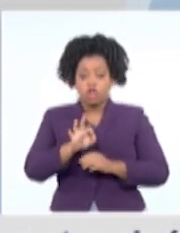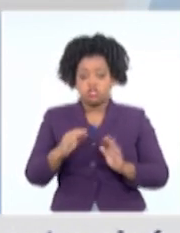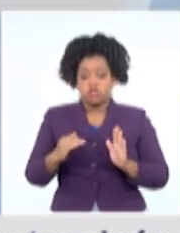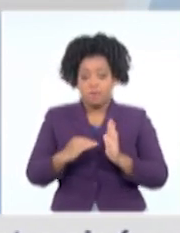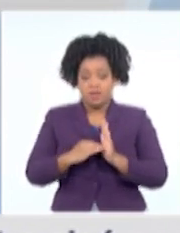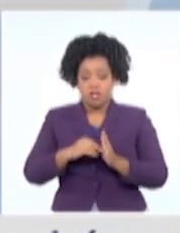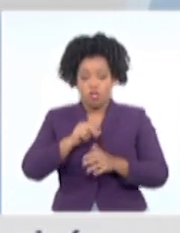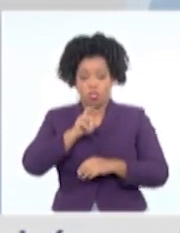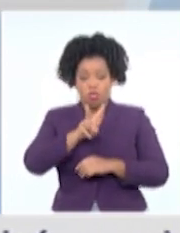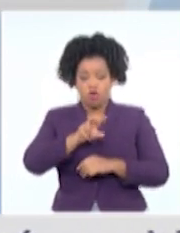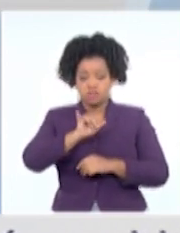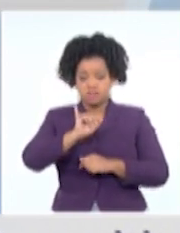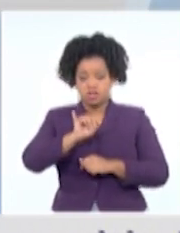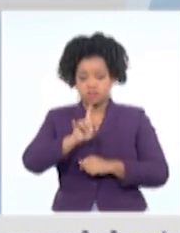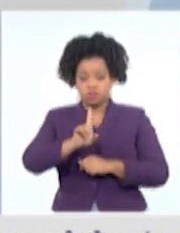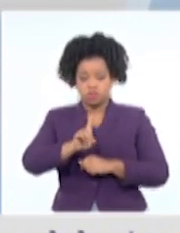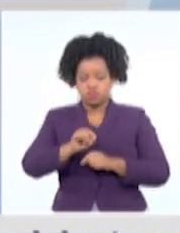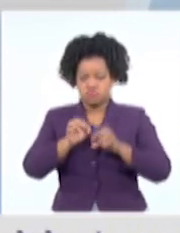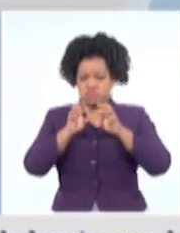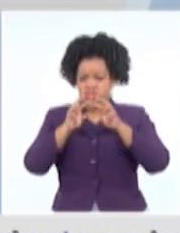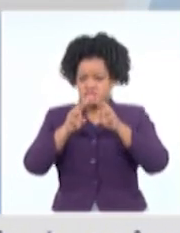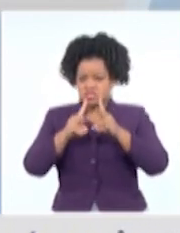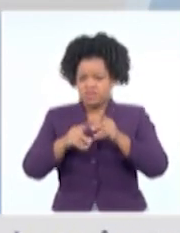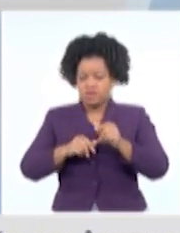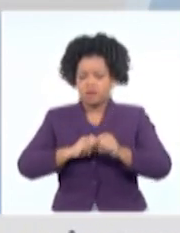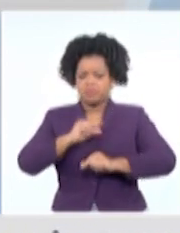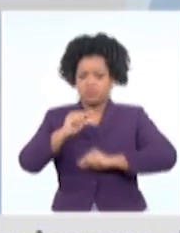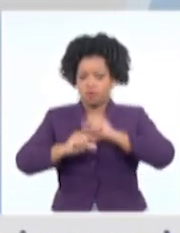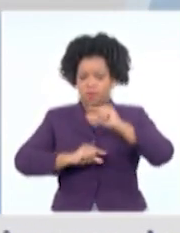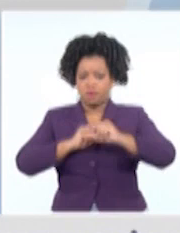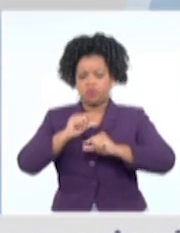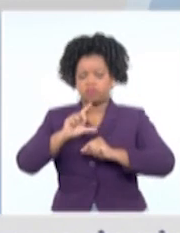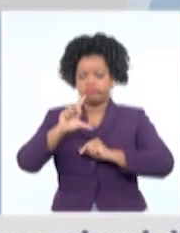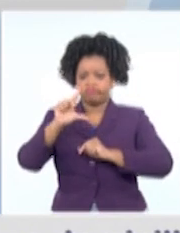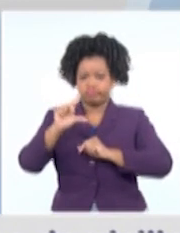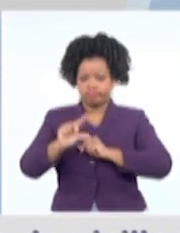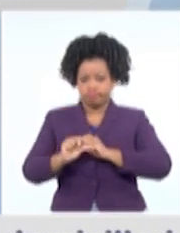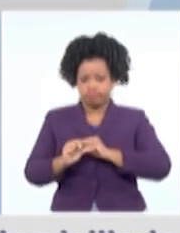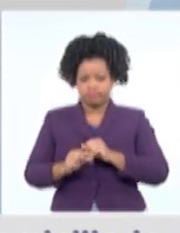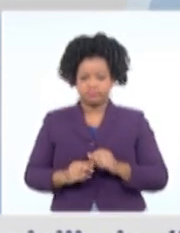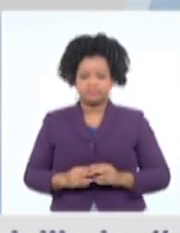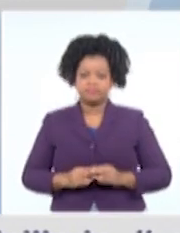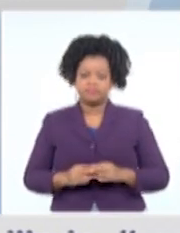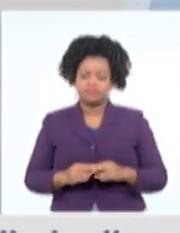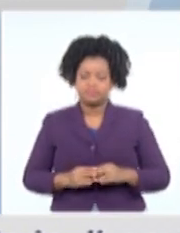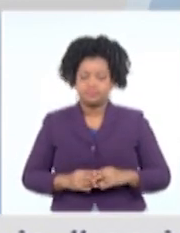8.261, una cifra que ha ido disminuyendo. De estos